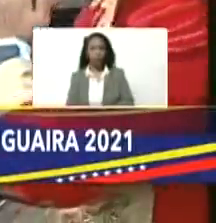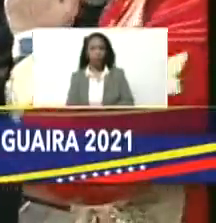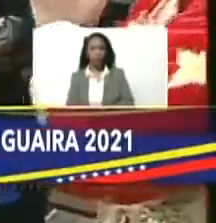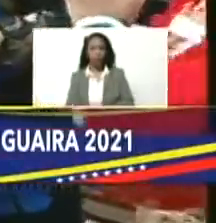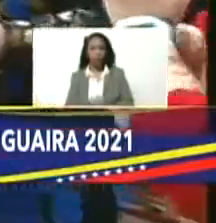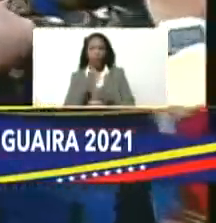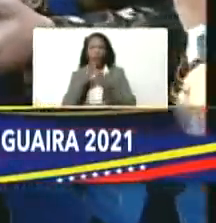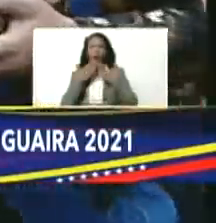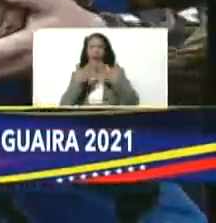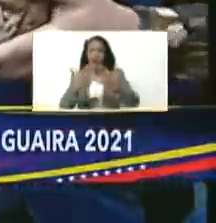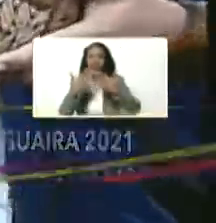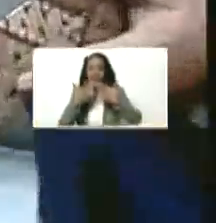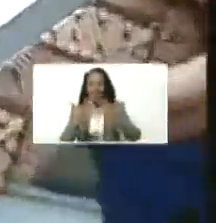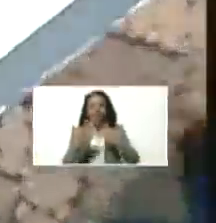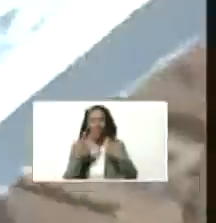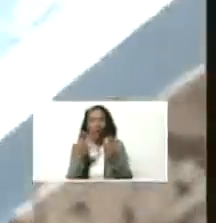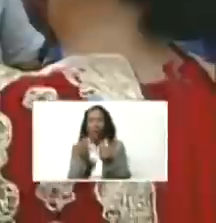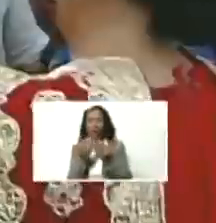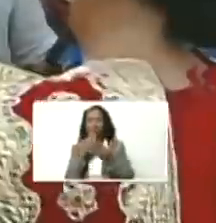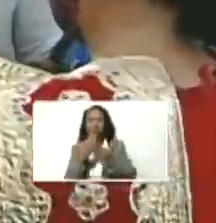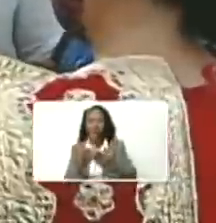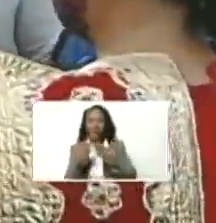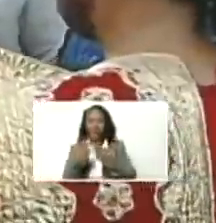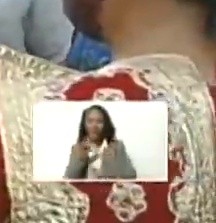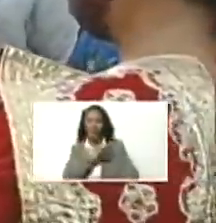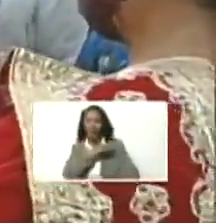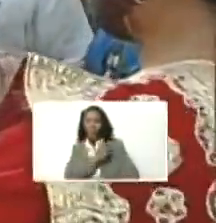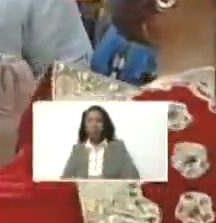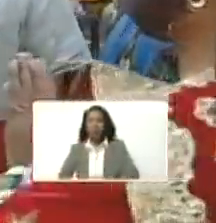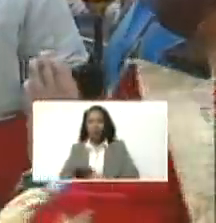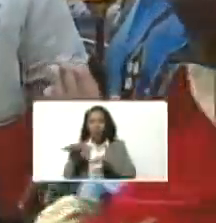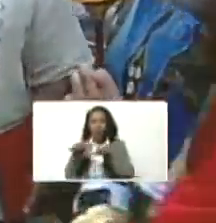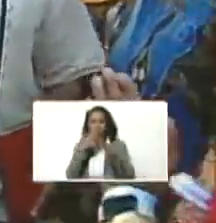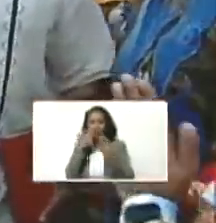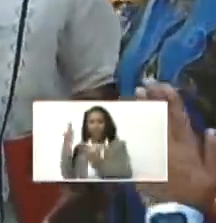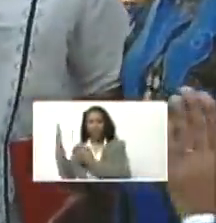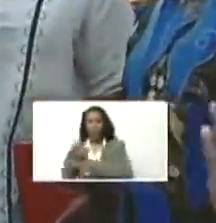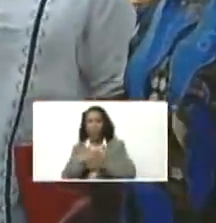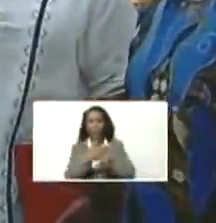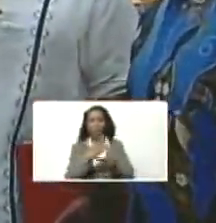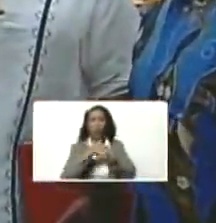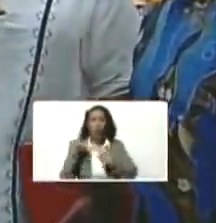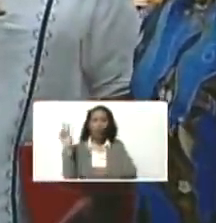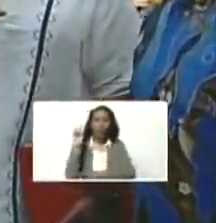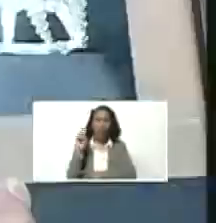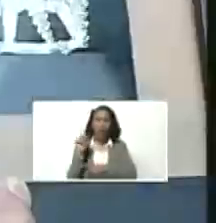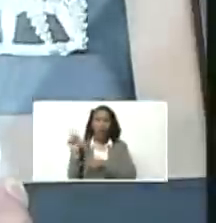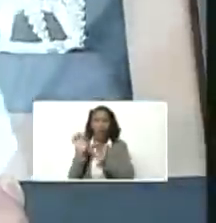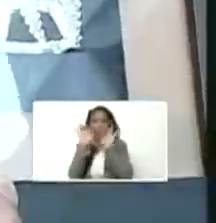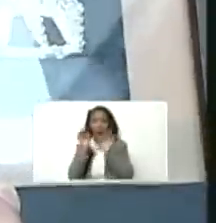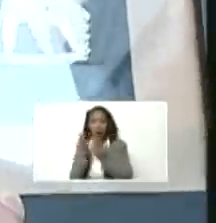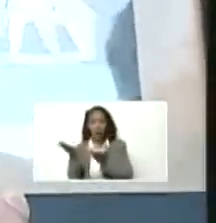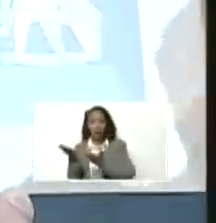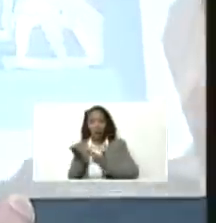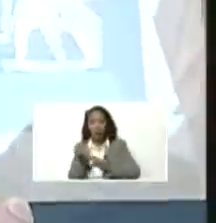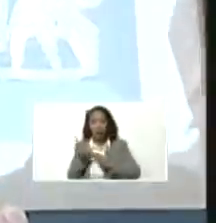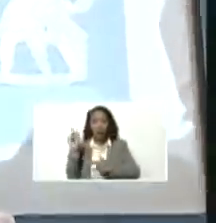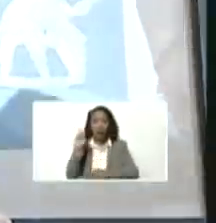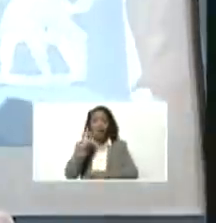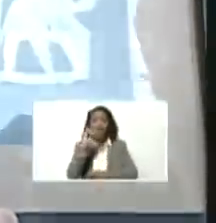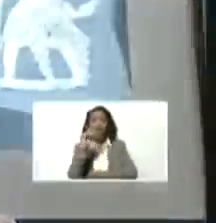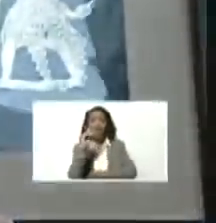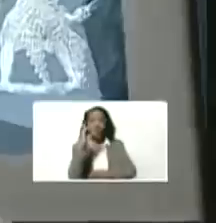Muchísimas gracias por la visita, señor presidente. Miren qué belleza, para compartir con todos los venezolanos. Mire este regalo tan hermoso que recibo de